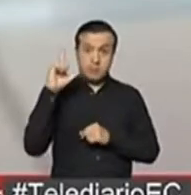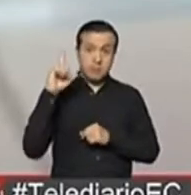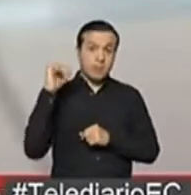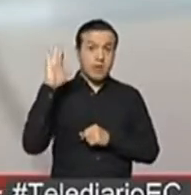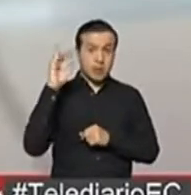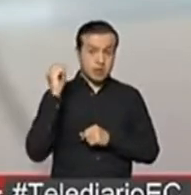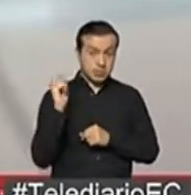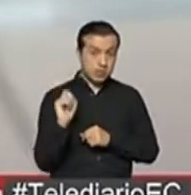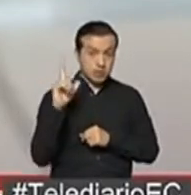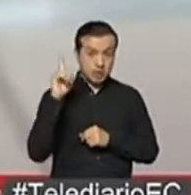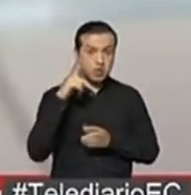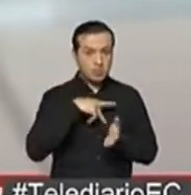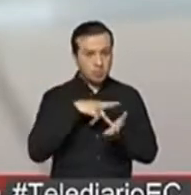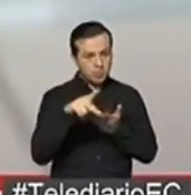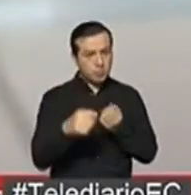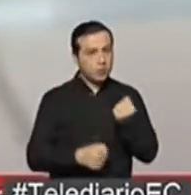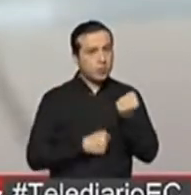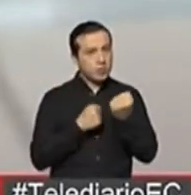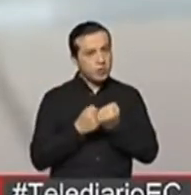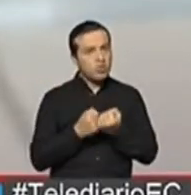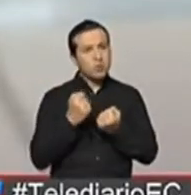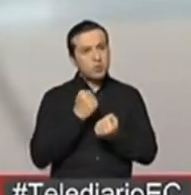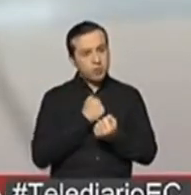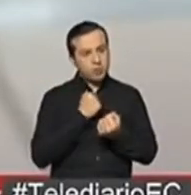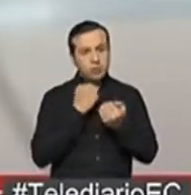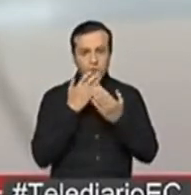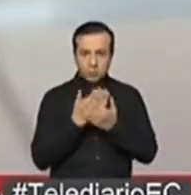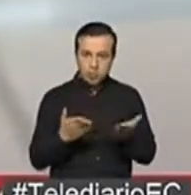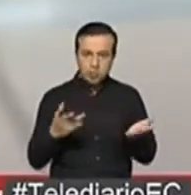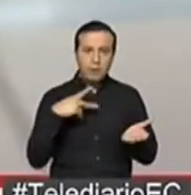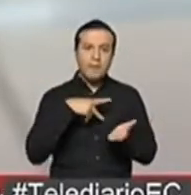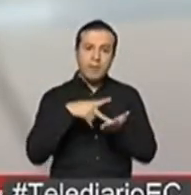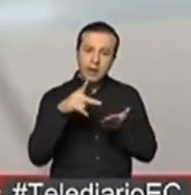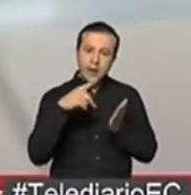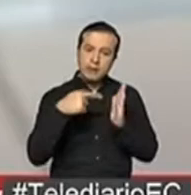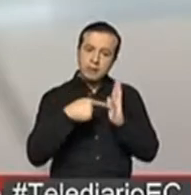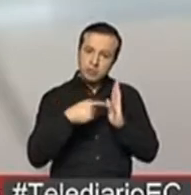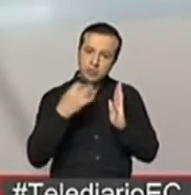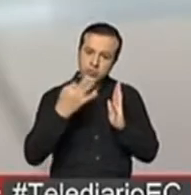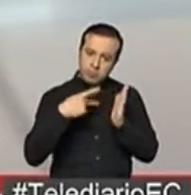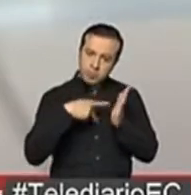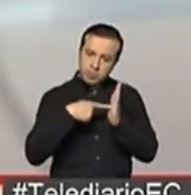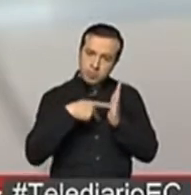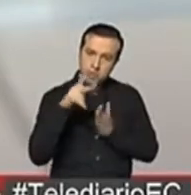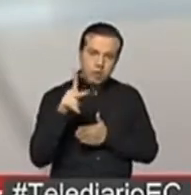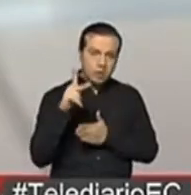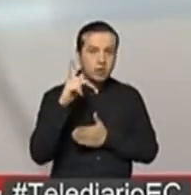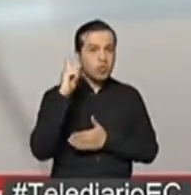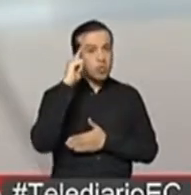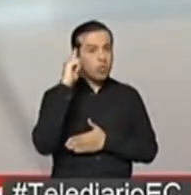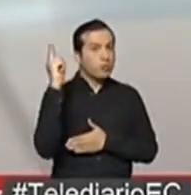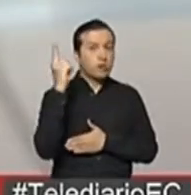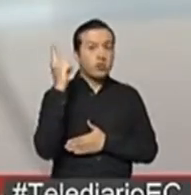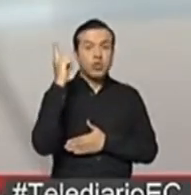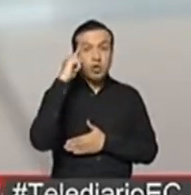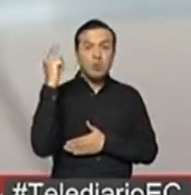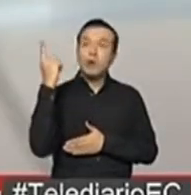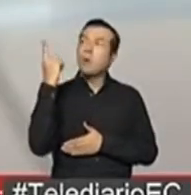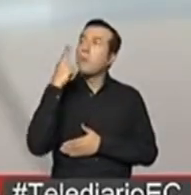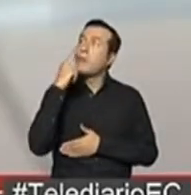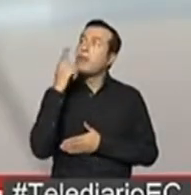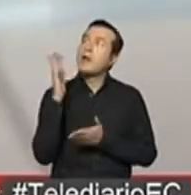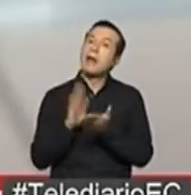manera media aportar de acuerdo a lo que se tiene en conciencia el estado ya no puede ser el gran papá no es cierto